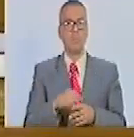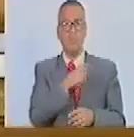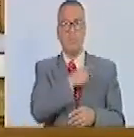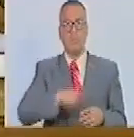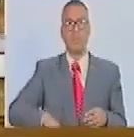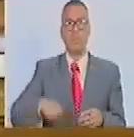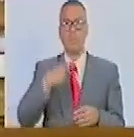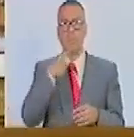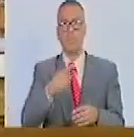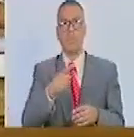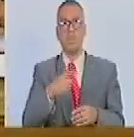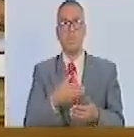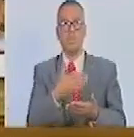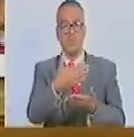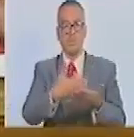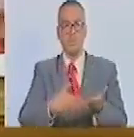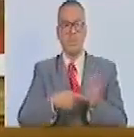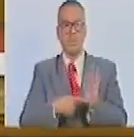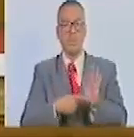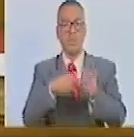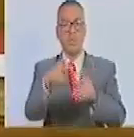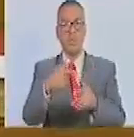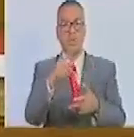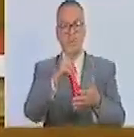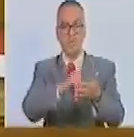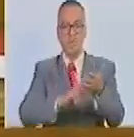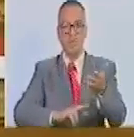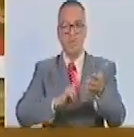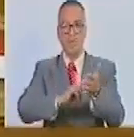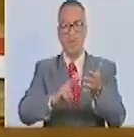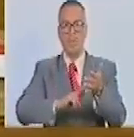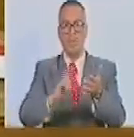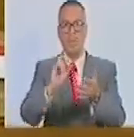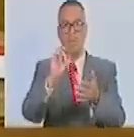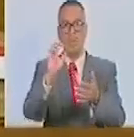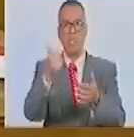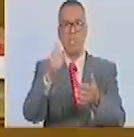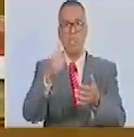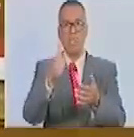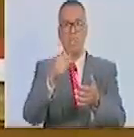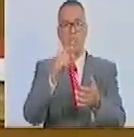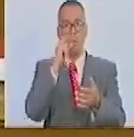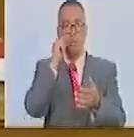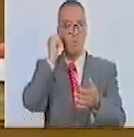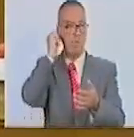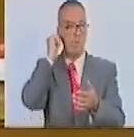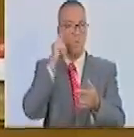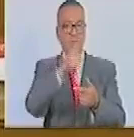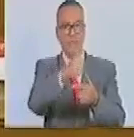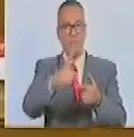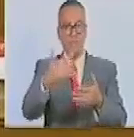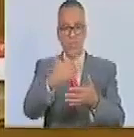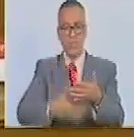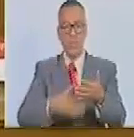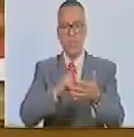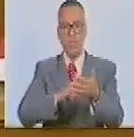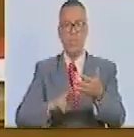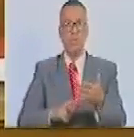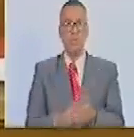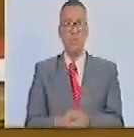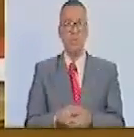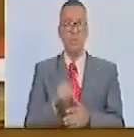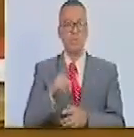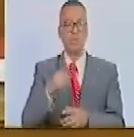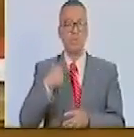presidente, voy a consignarle la lista de estos 10 ciudadanos, sus respectivos expedientes. Y